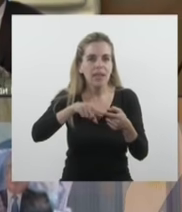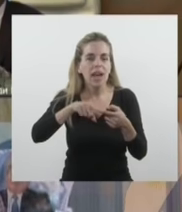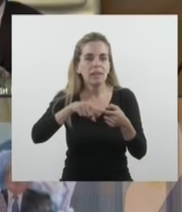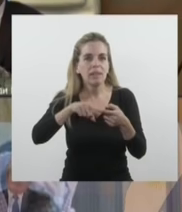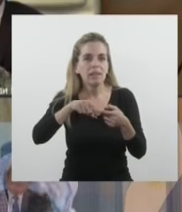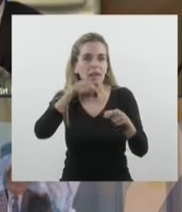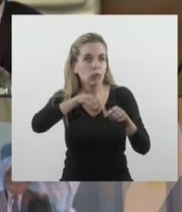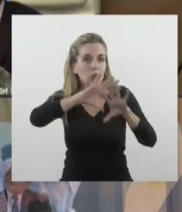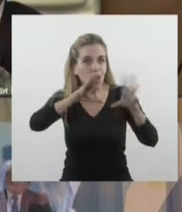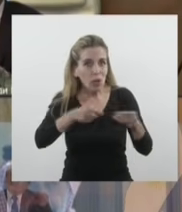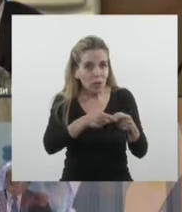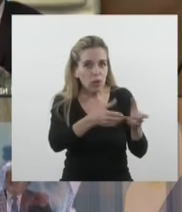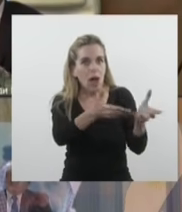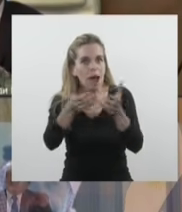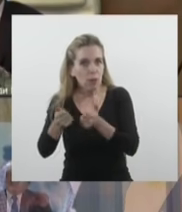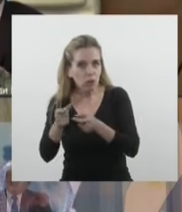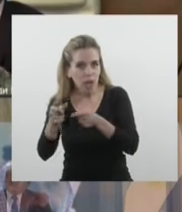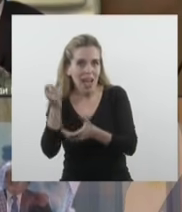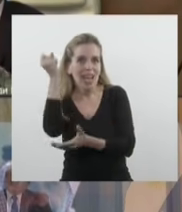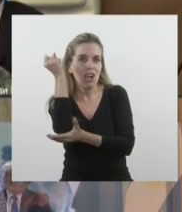vas a crecer la economía